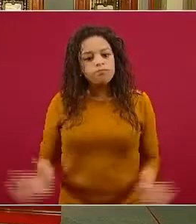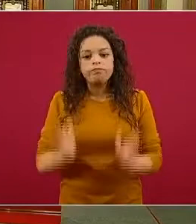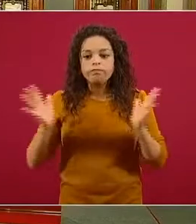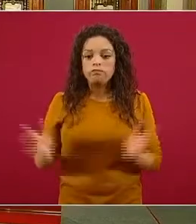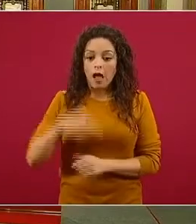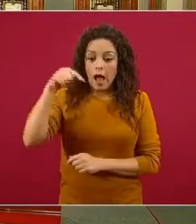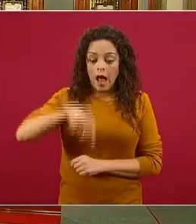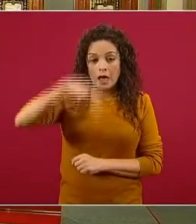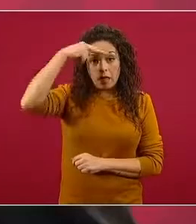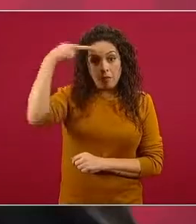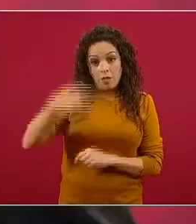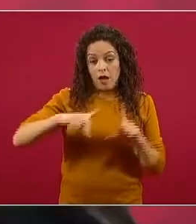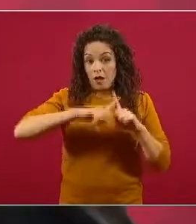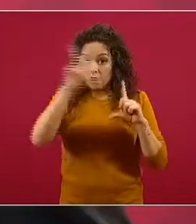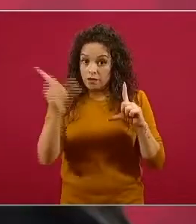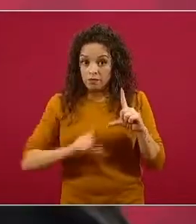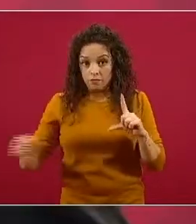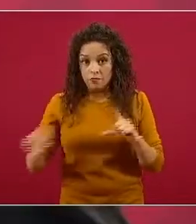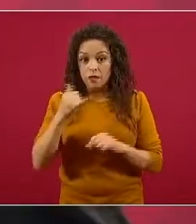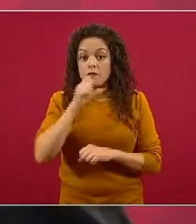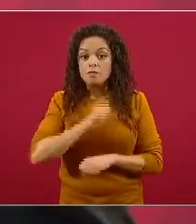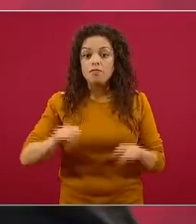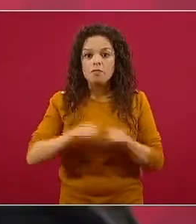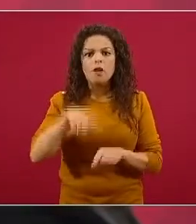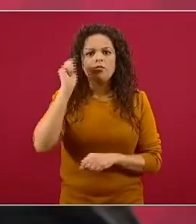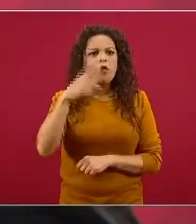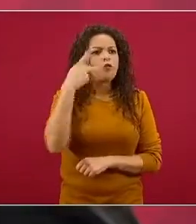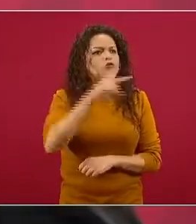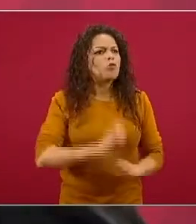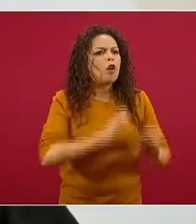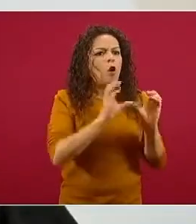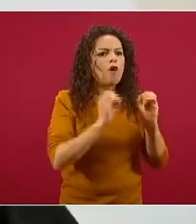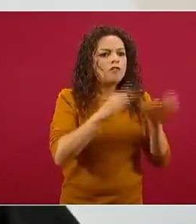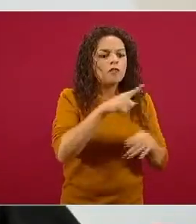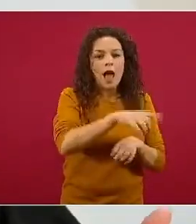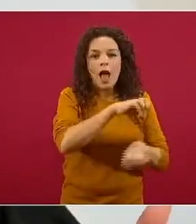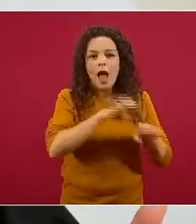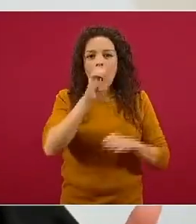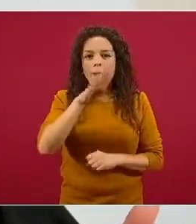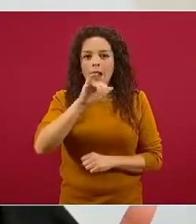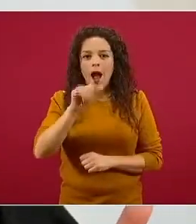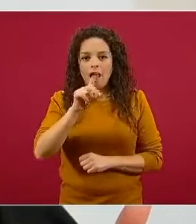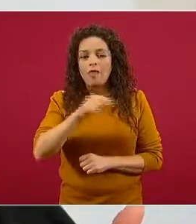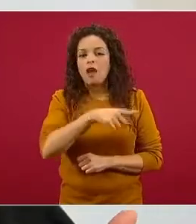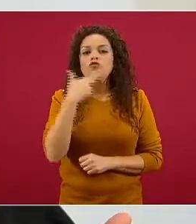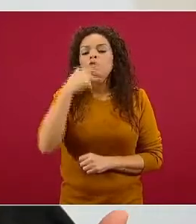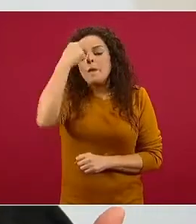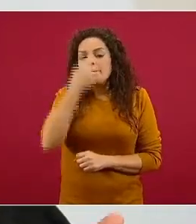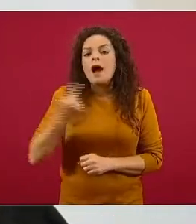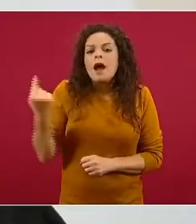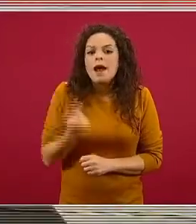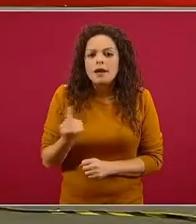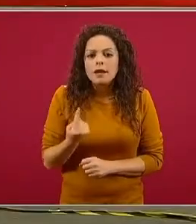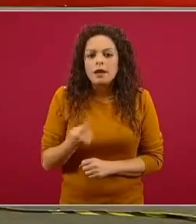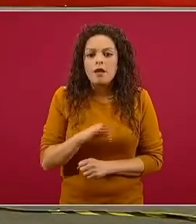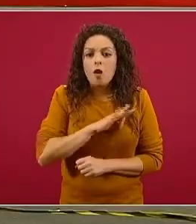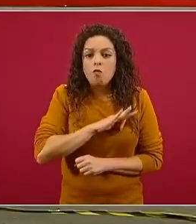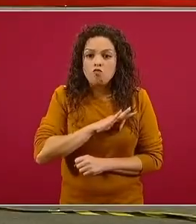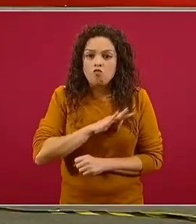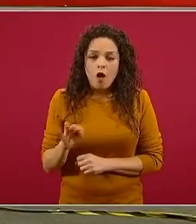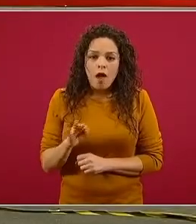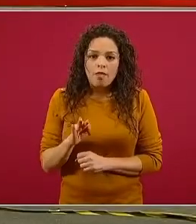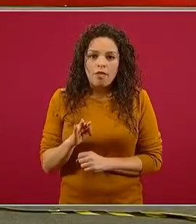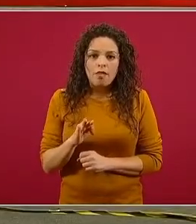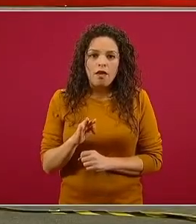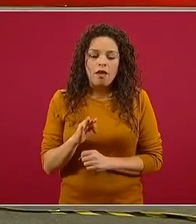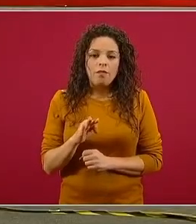y que también la infraestructura de las embajadas sirva para, en una forma más austera, tener